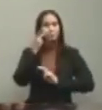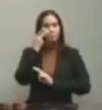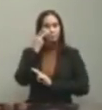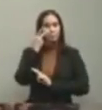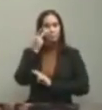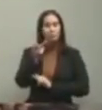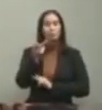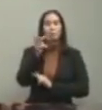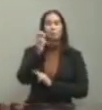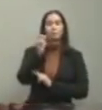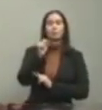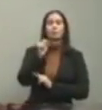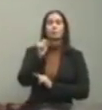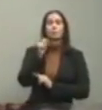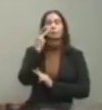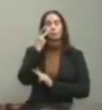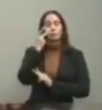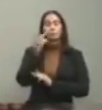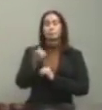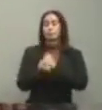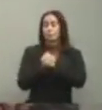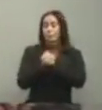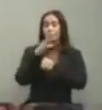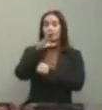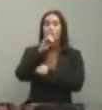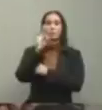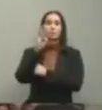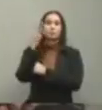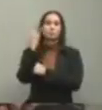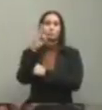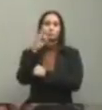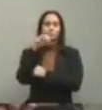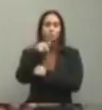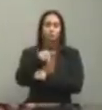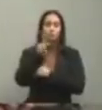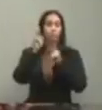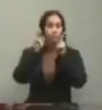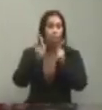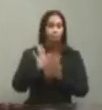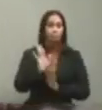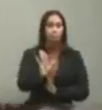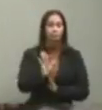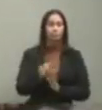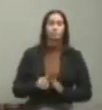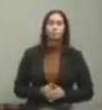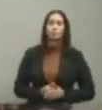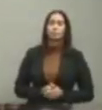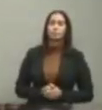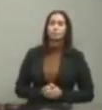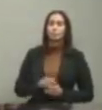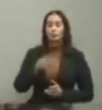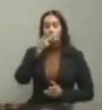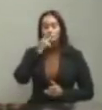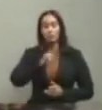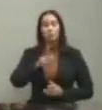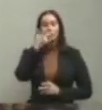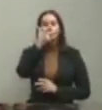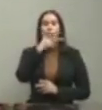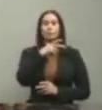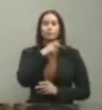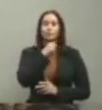descartar la presencia del cob y 19 en este ciudadano el niño de 3 años